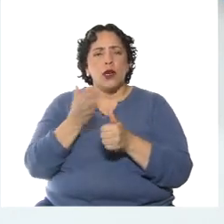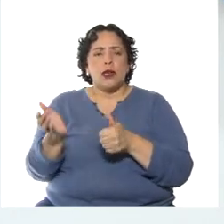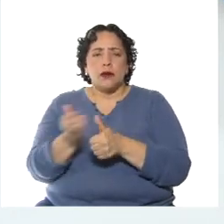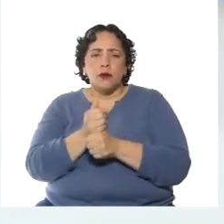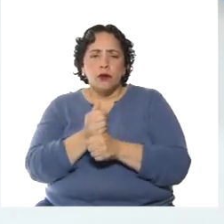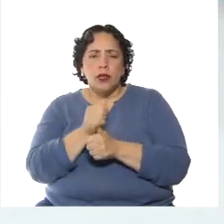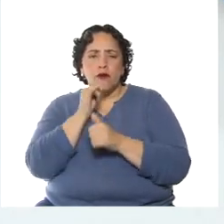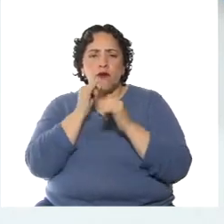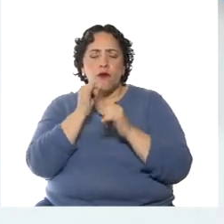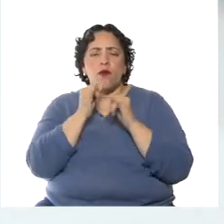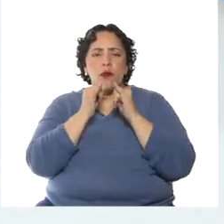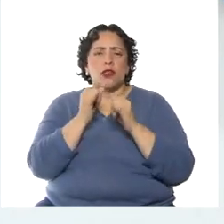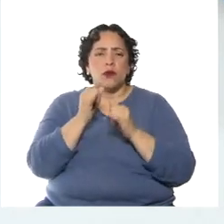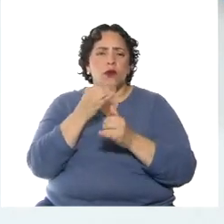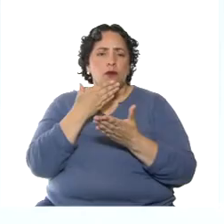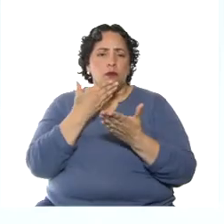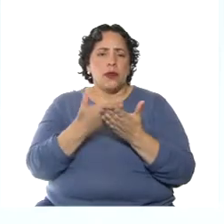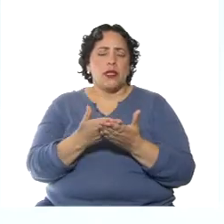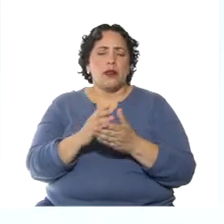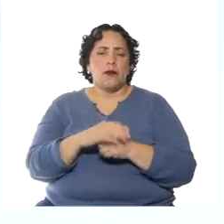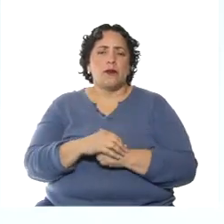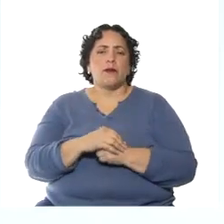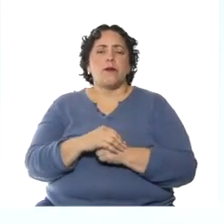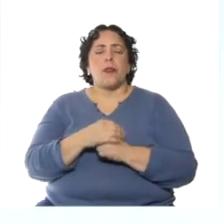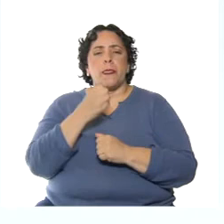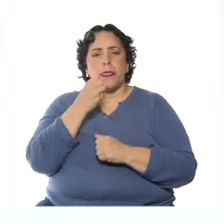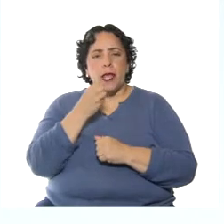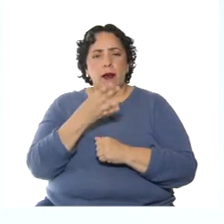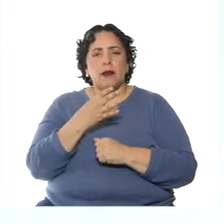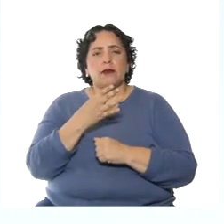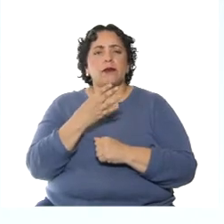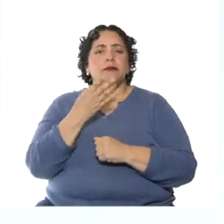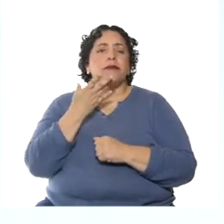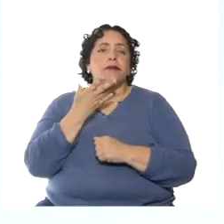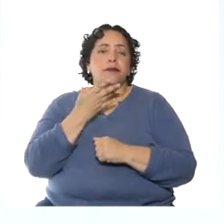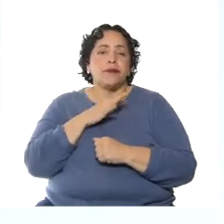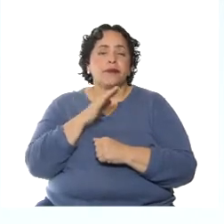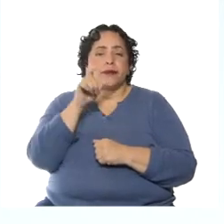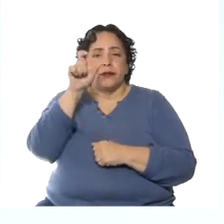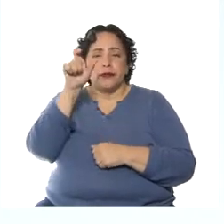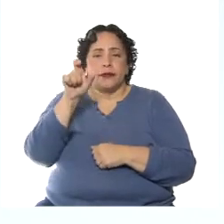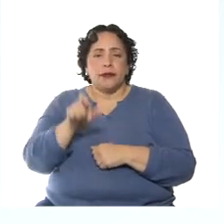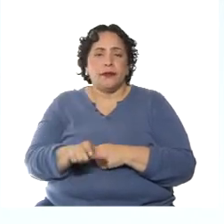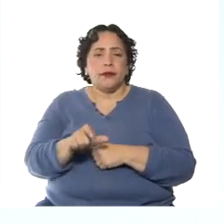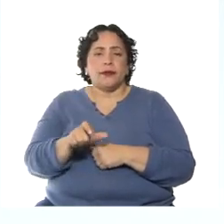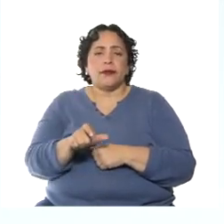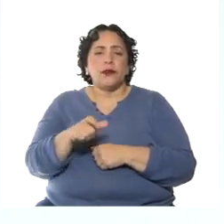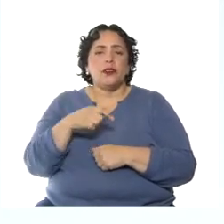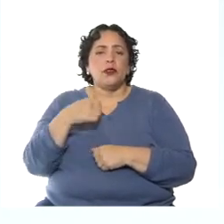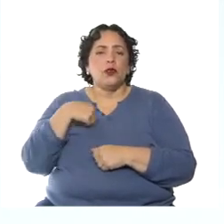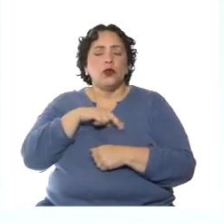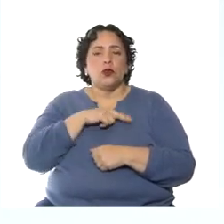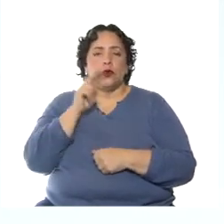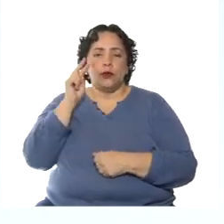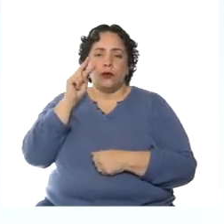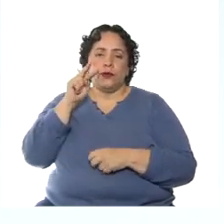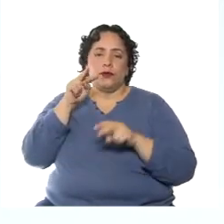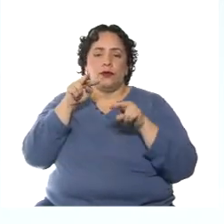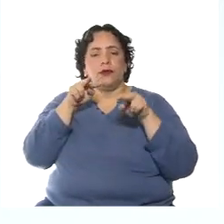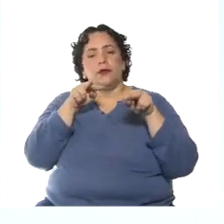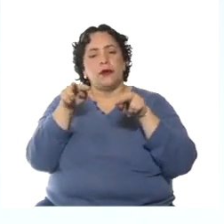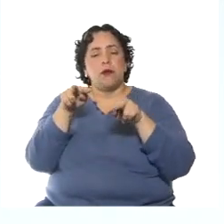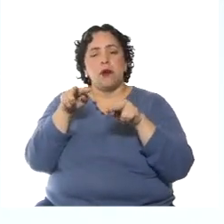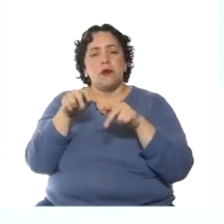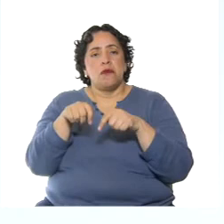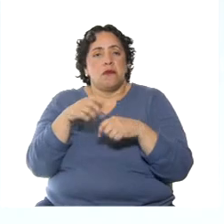la información que le están solicitando? Bueno, mi profe, fíjese, quizás para las personas que tenemos el sentido de la vista sin